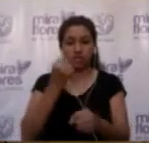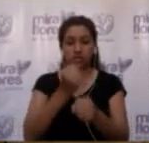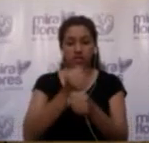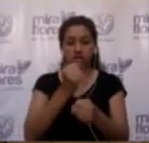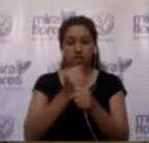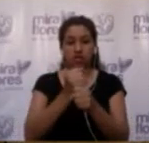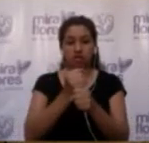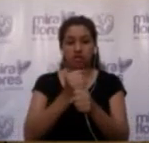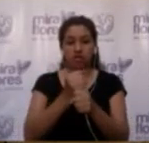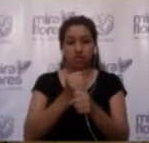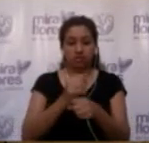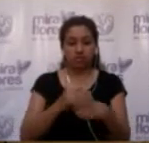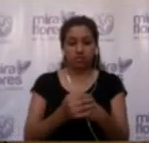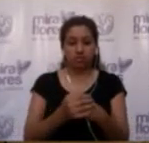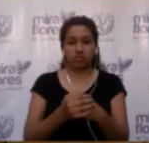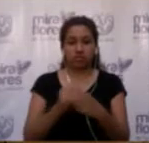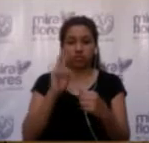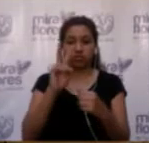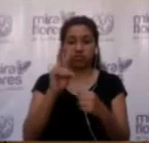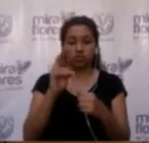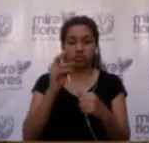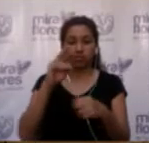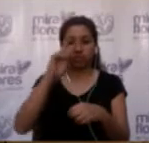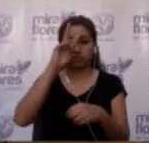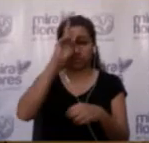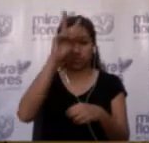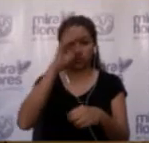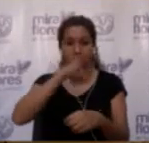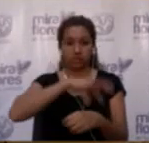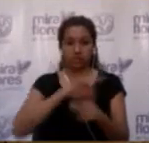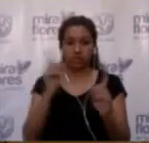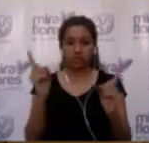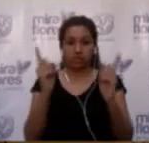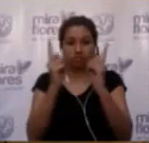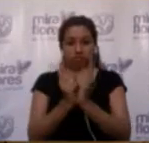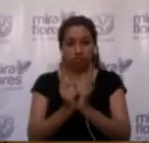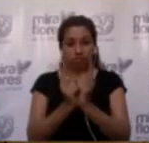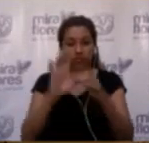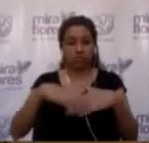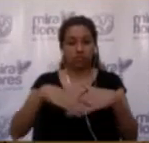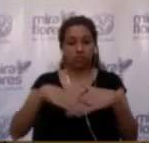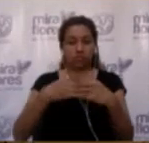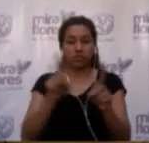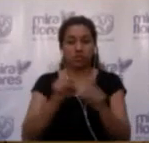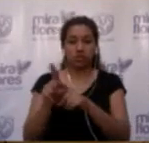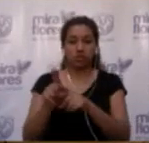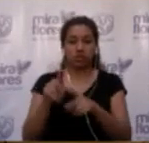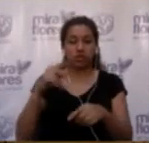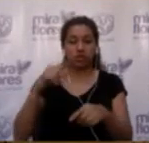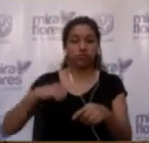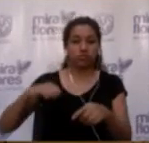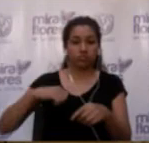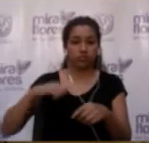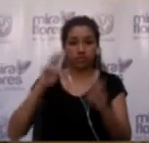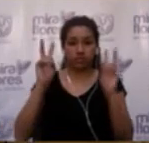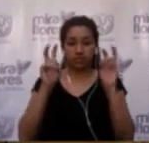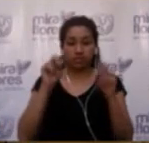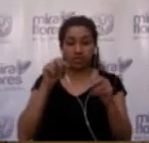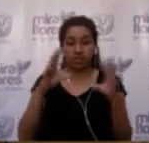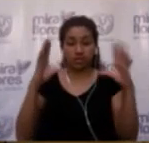acercar a dos países, a Chile y a Perú, desde una perspectiva de naturaleza municipal. Esa misma